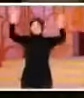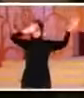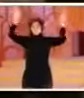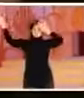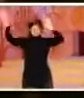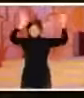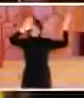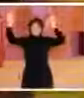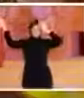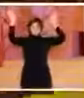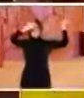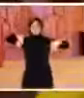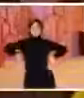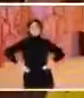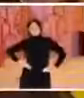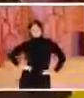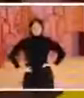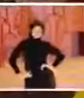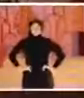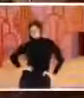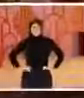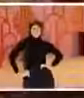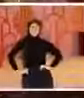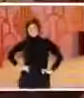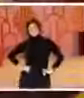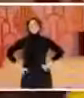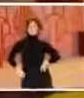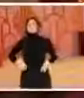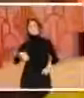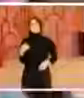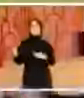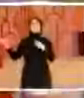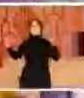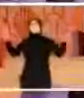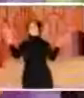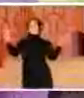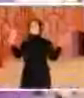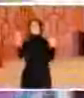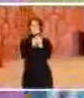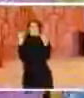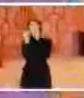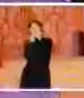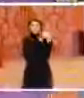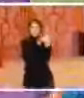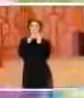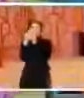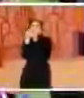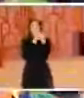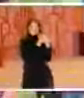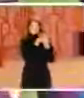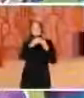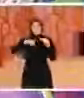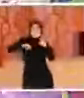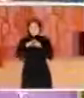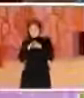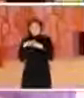los lados y las caderas al ritmo de Z Z Z quieren que vaya todos pegados Elo